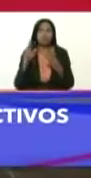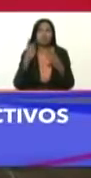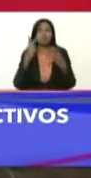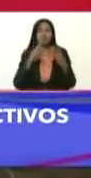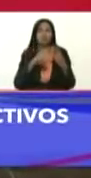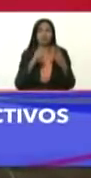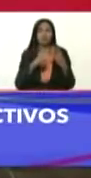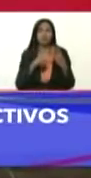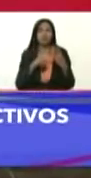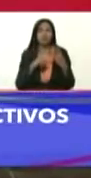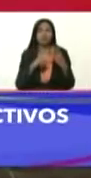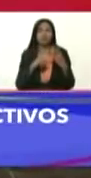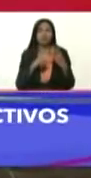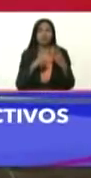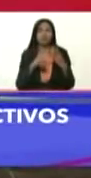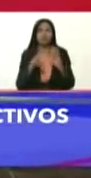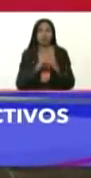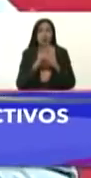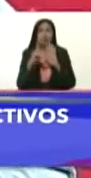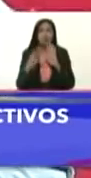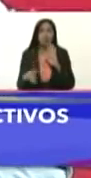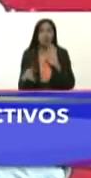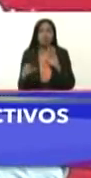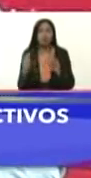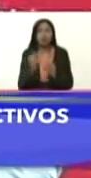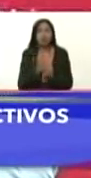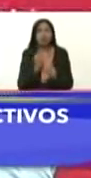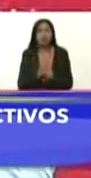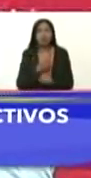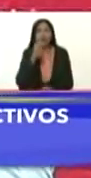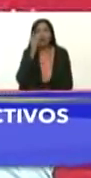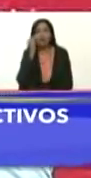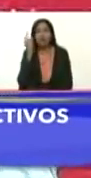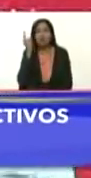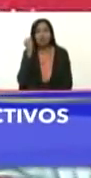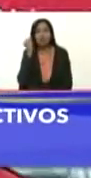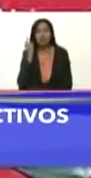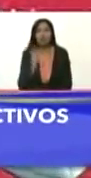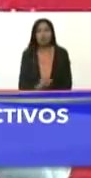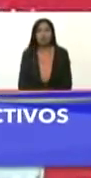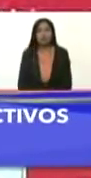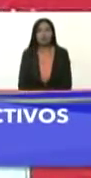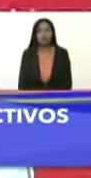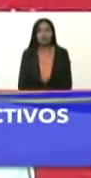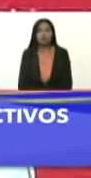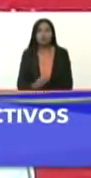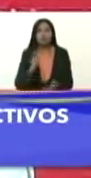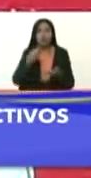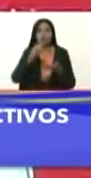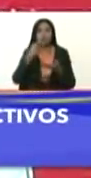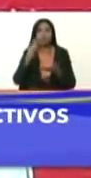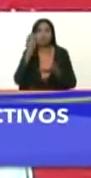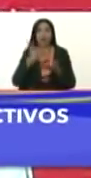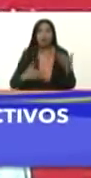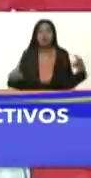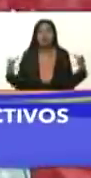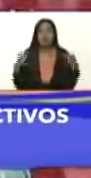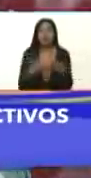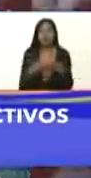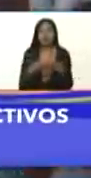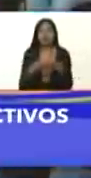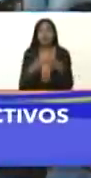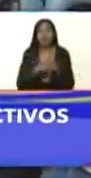Tercer nivel, los derechos de los trabajadores. Contrato colectivo, los